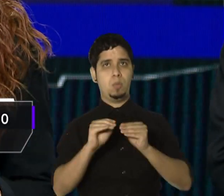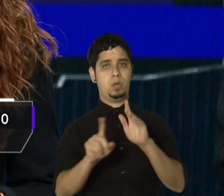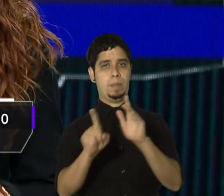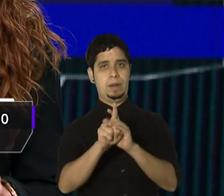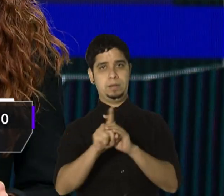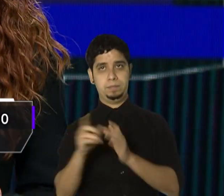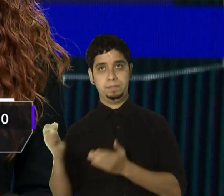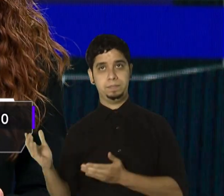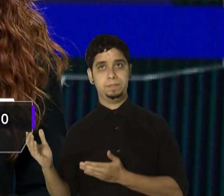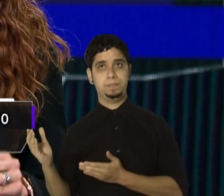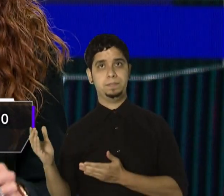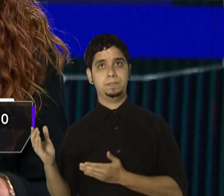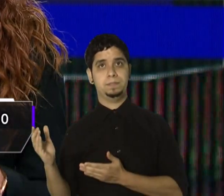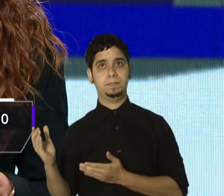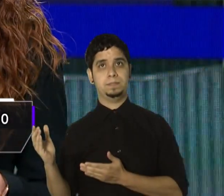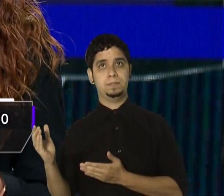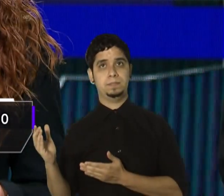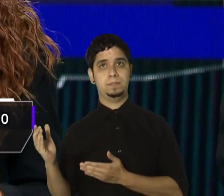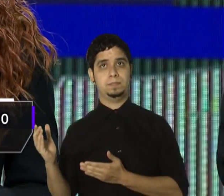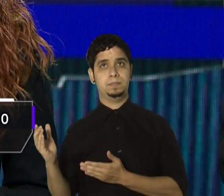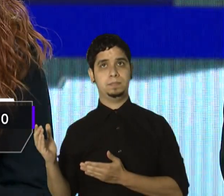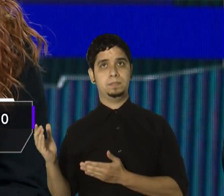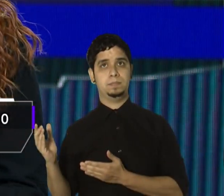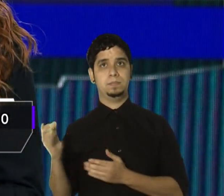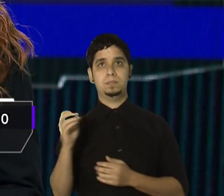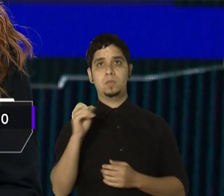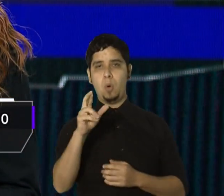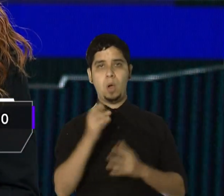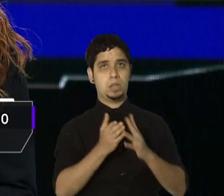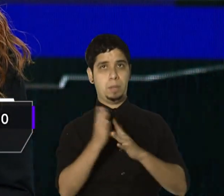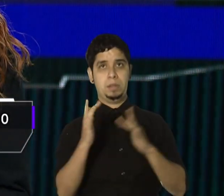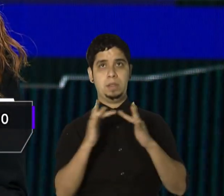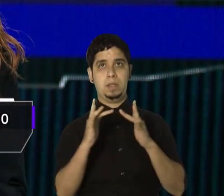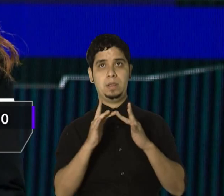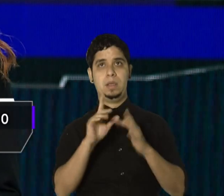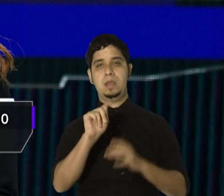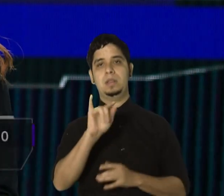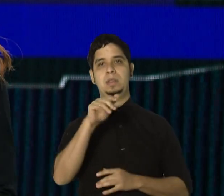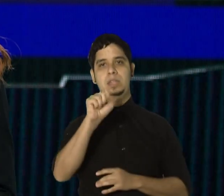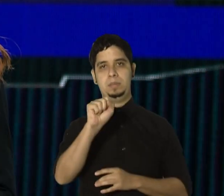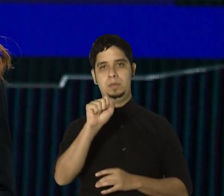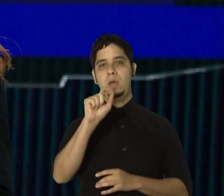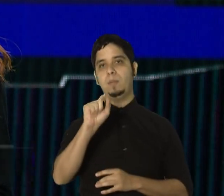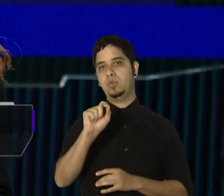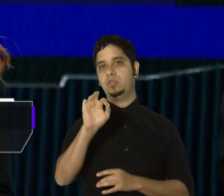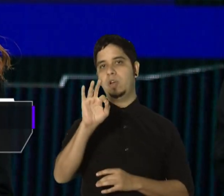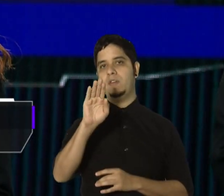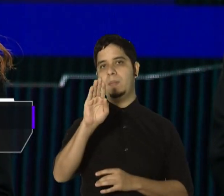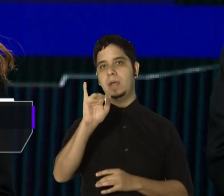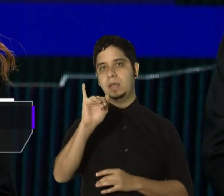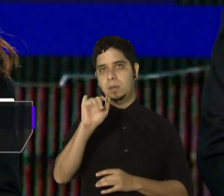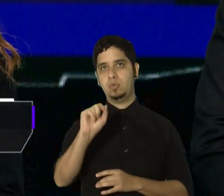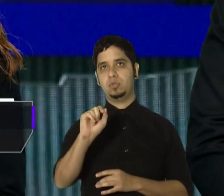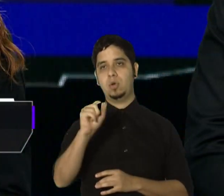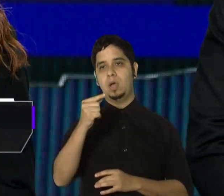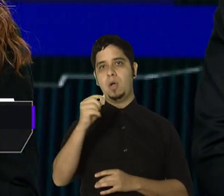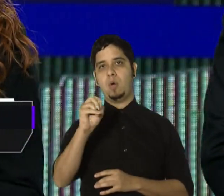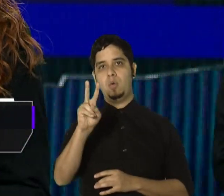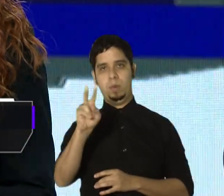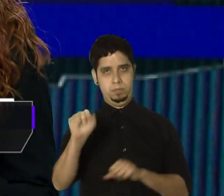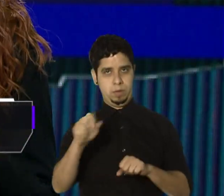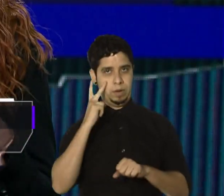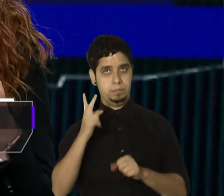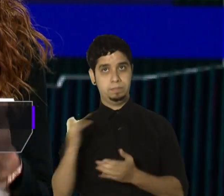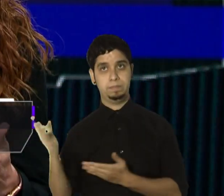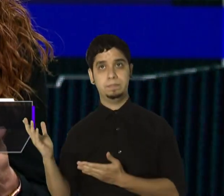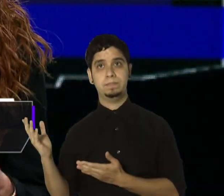-6500 o brindar una confidencia en línea a través de tips.fbi.gov. Y, teniente, es